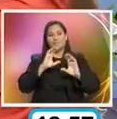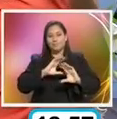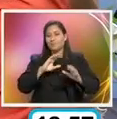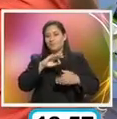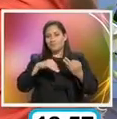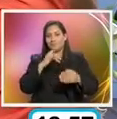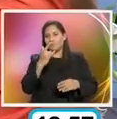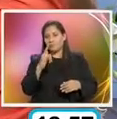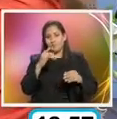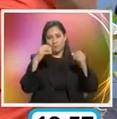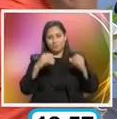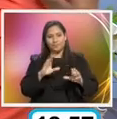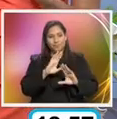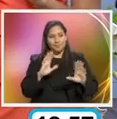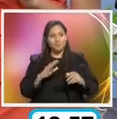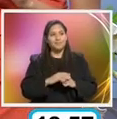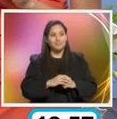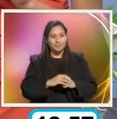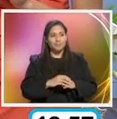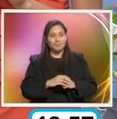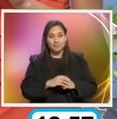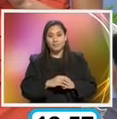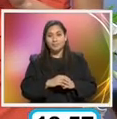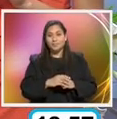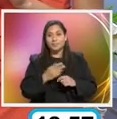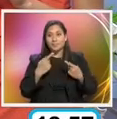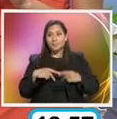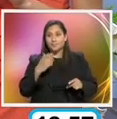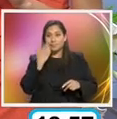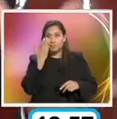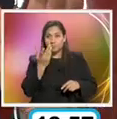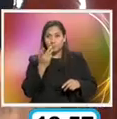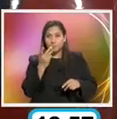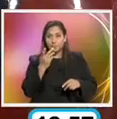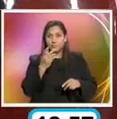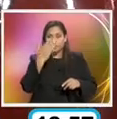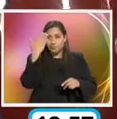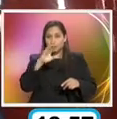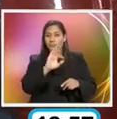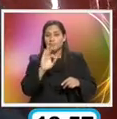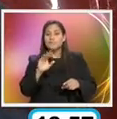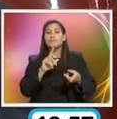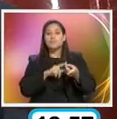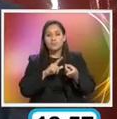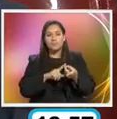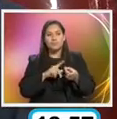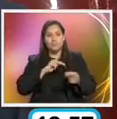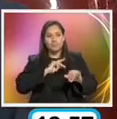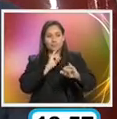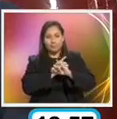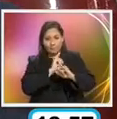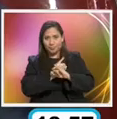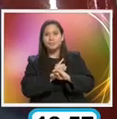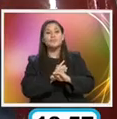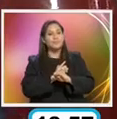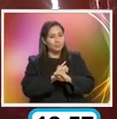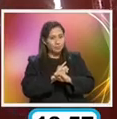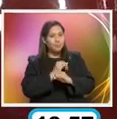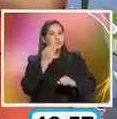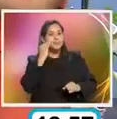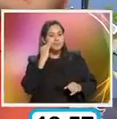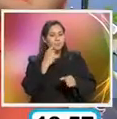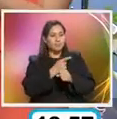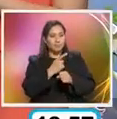julio ya tenemos Julio. cubierto. Y la Ya gente que Muy bien. tenemos fechas hasta- exactamente, y la gente que se quiera bueno, que quiera saber de las fechas, todo eso, en nuestras redes sociales. Muy bien, regálenos su